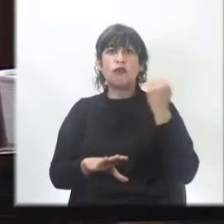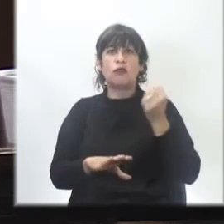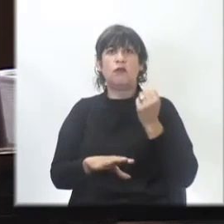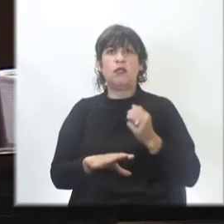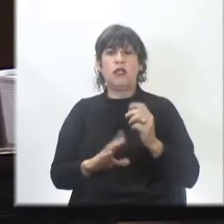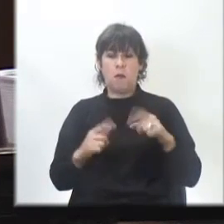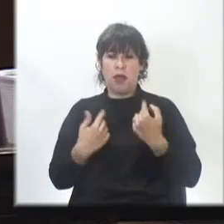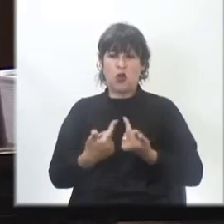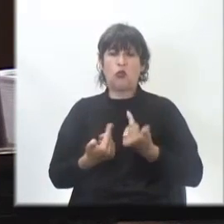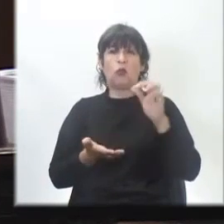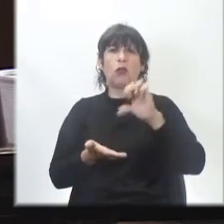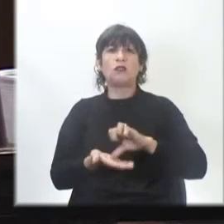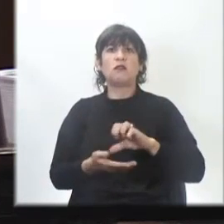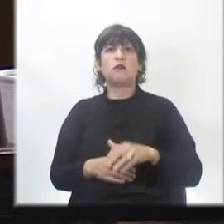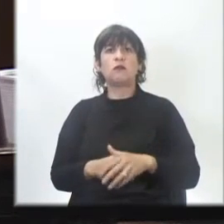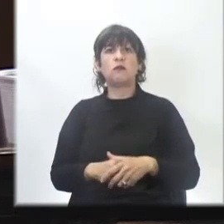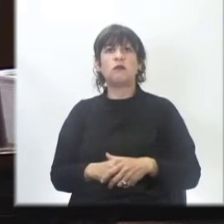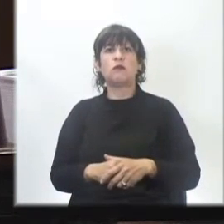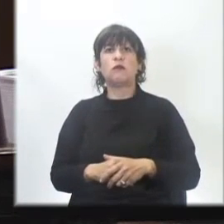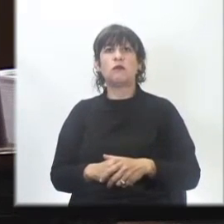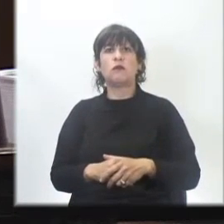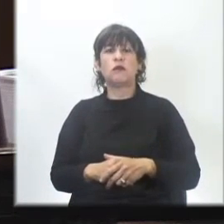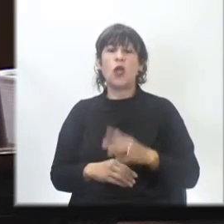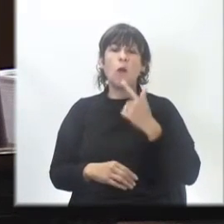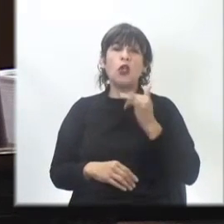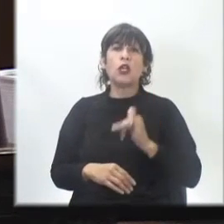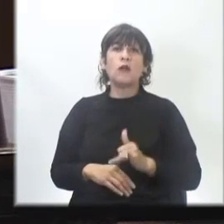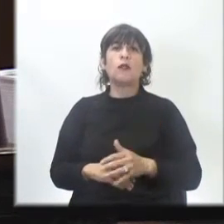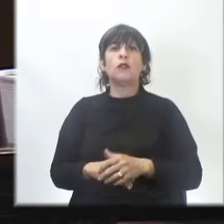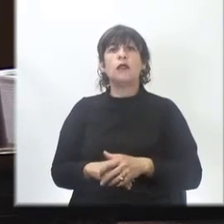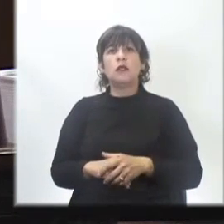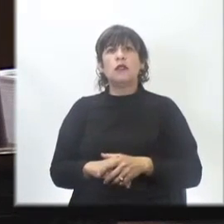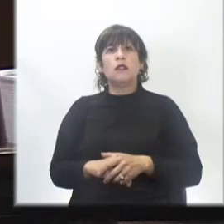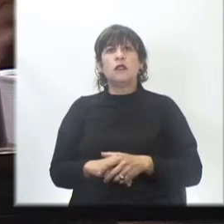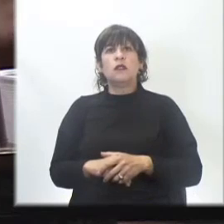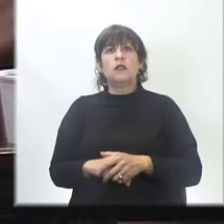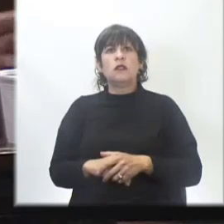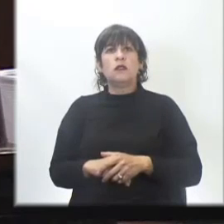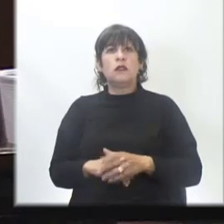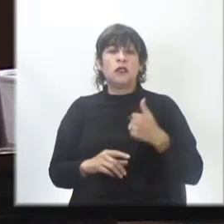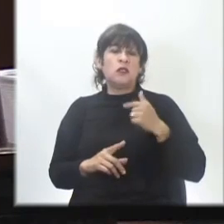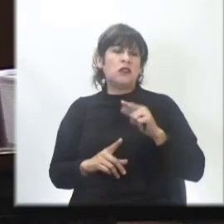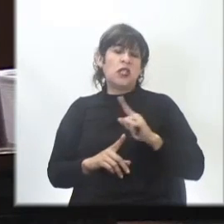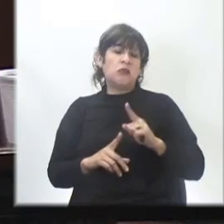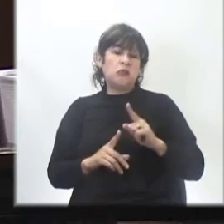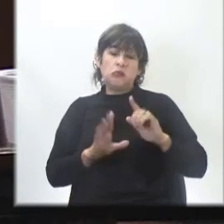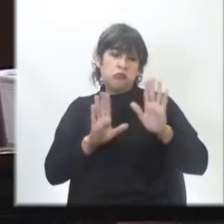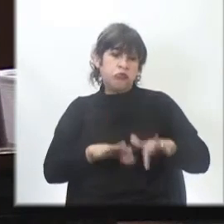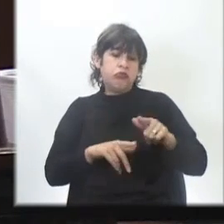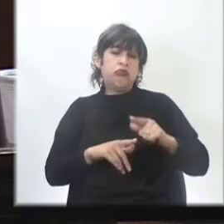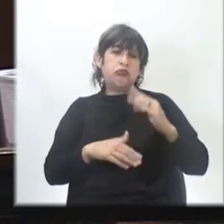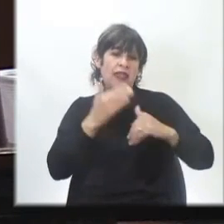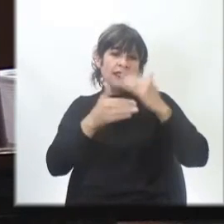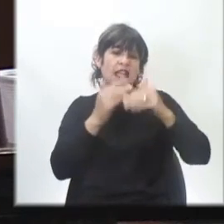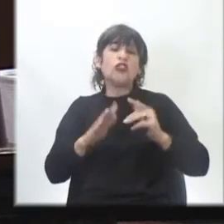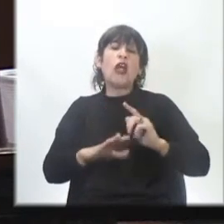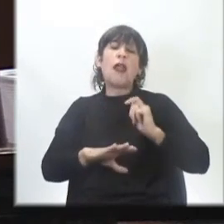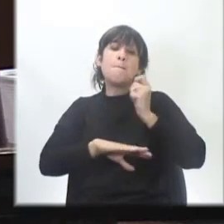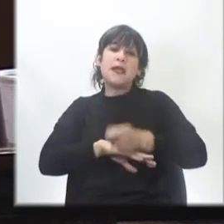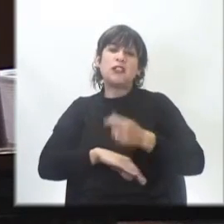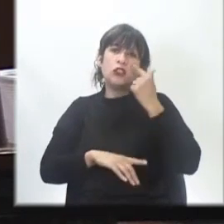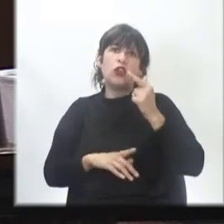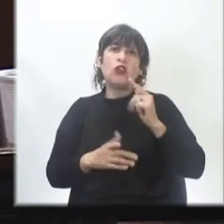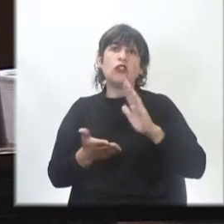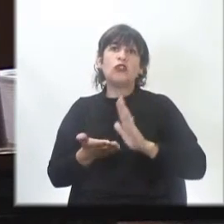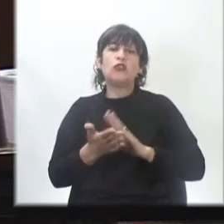para nuestro país. Por ejemplo, se dejaron de desarrollar las inversiones en